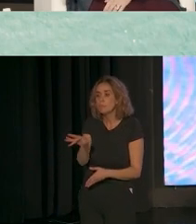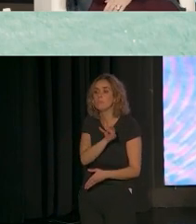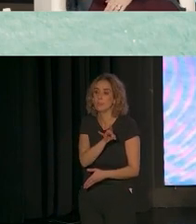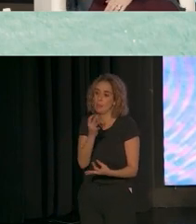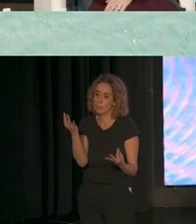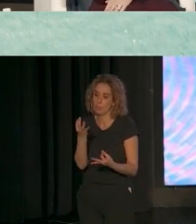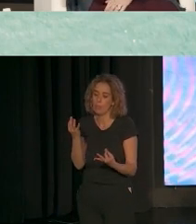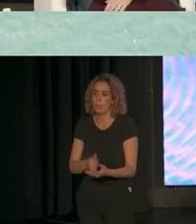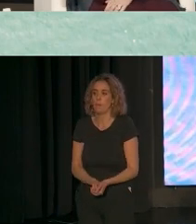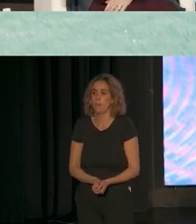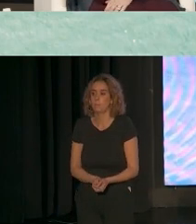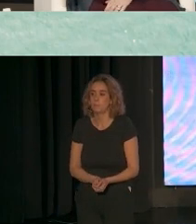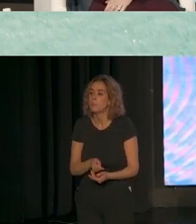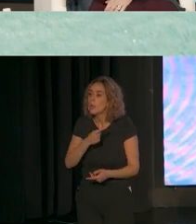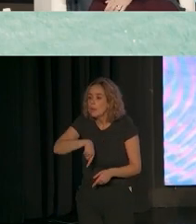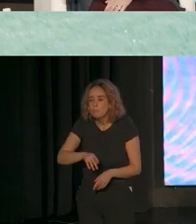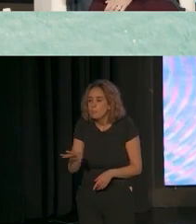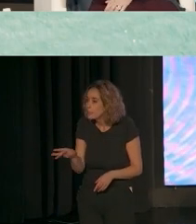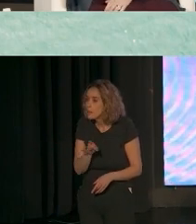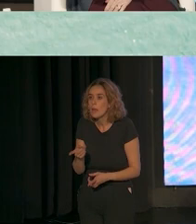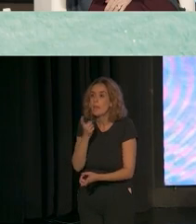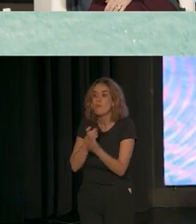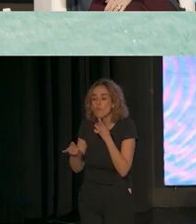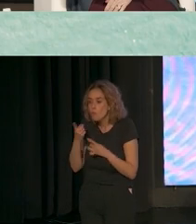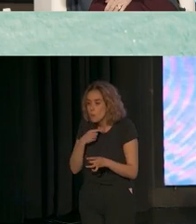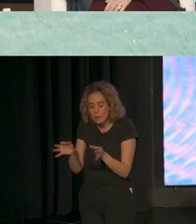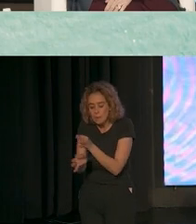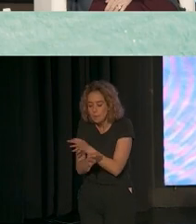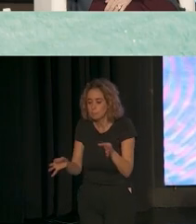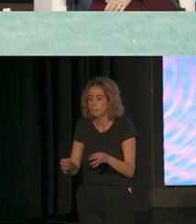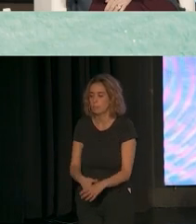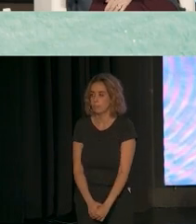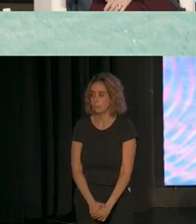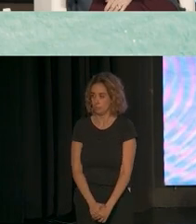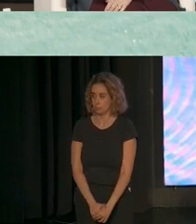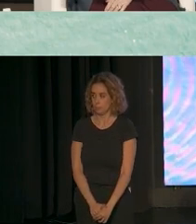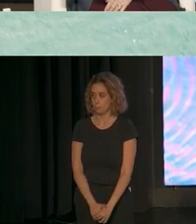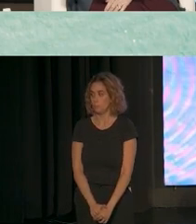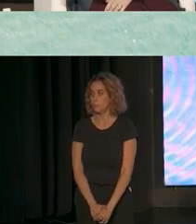Ahí es cuando realmente las decisiones que toman son las decisiones informadas y correctas.